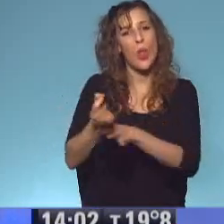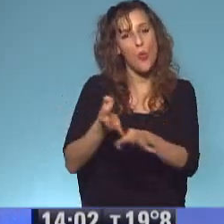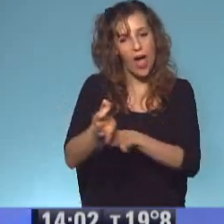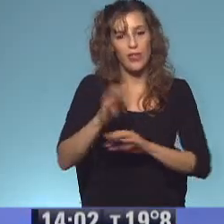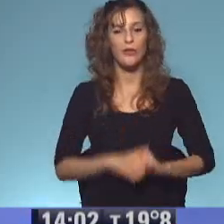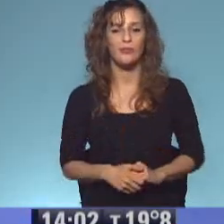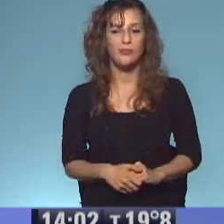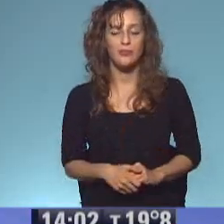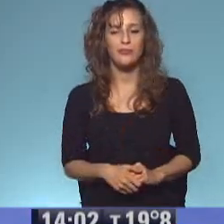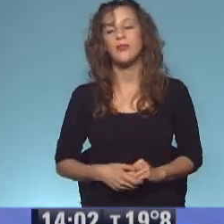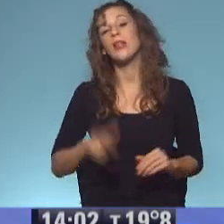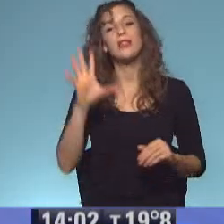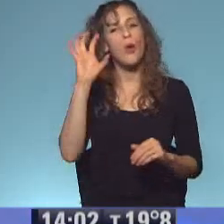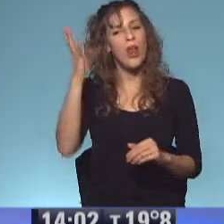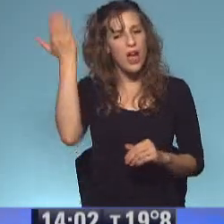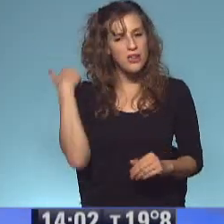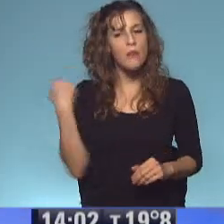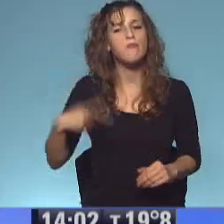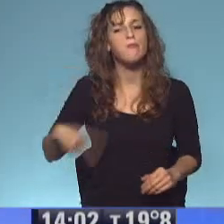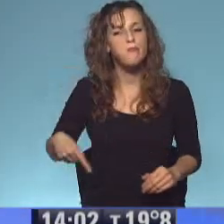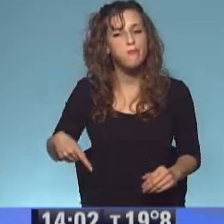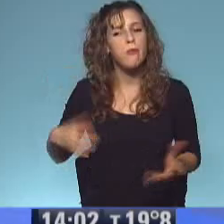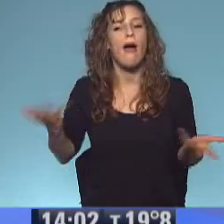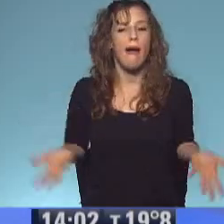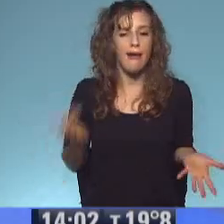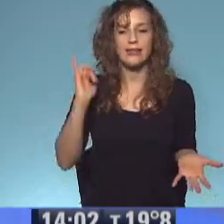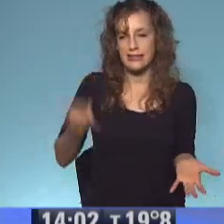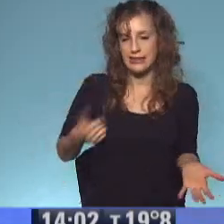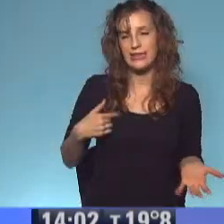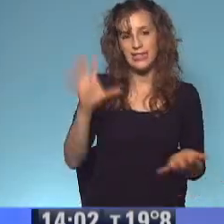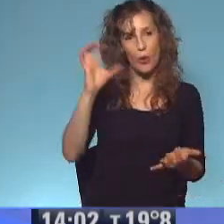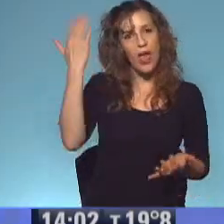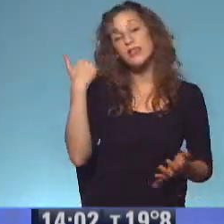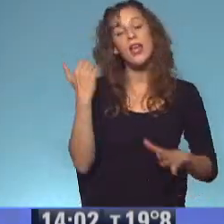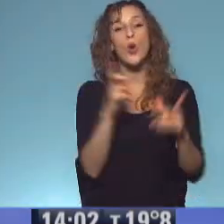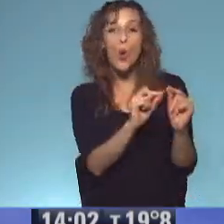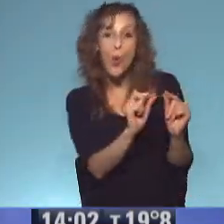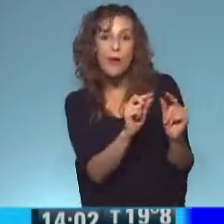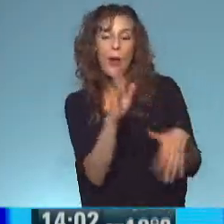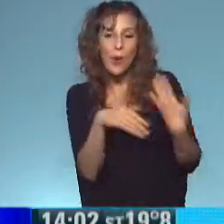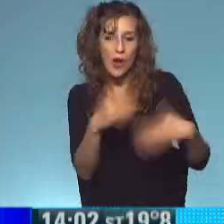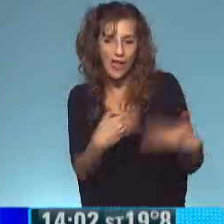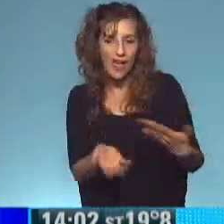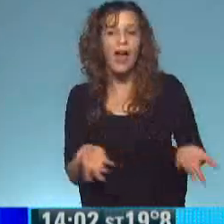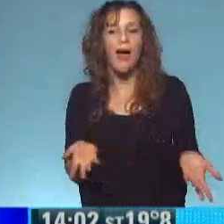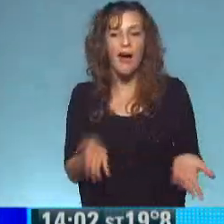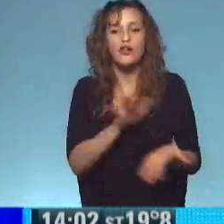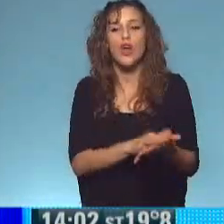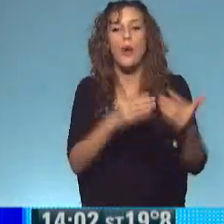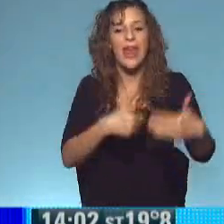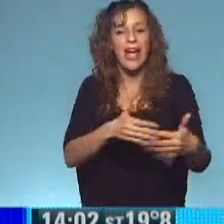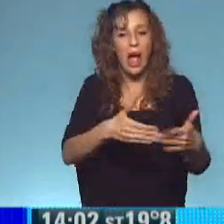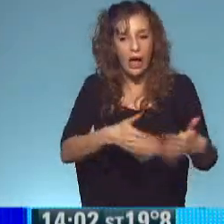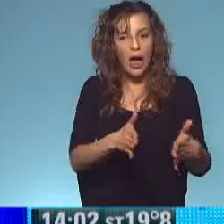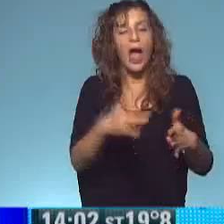repasar, ¿no? Sí. ¿Se acuerdan lo que hicimos ayer? Sí. Bueno, obviamente jugamos con los números. Es verdad. Pero jugamos con la caja de los 10, que estuvo